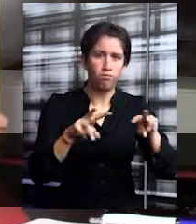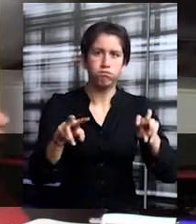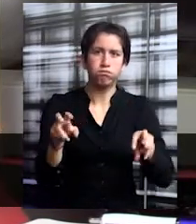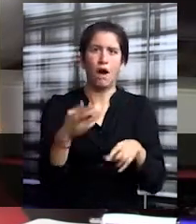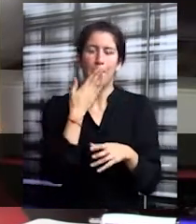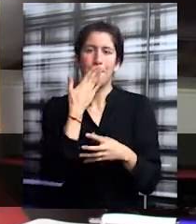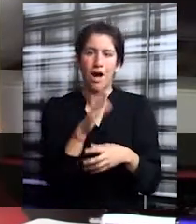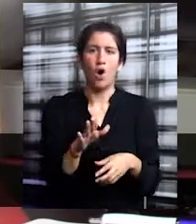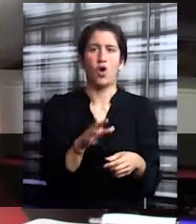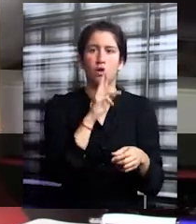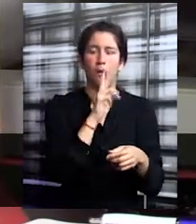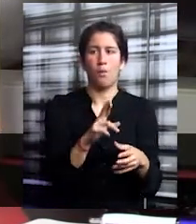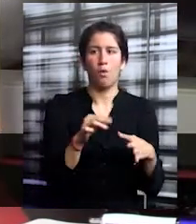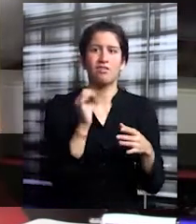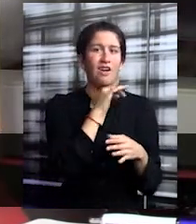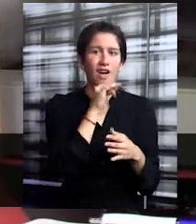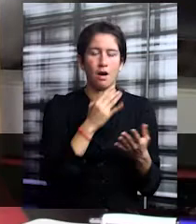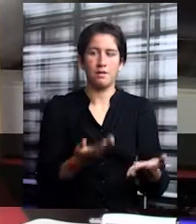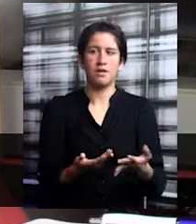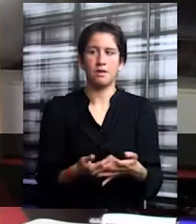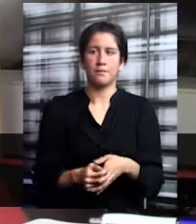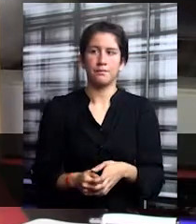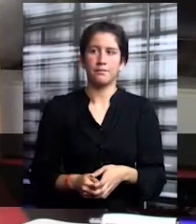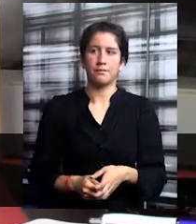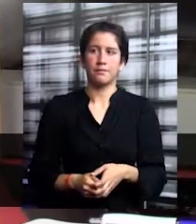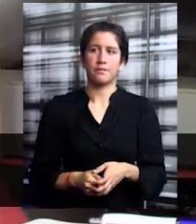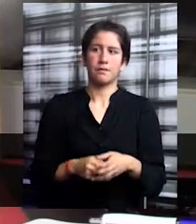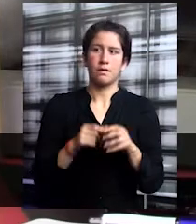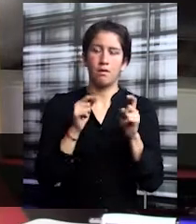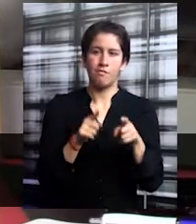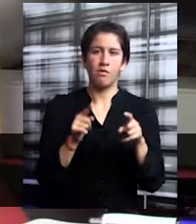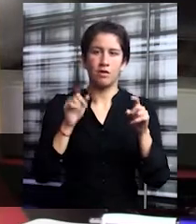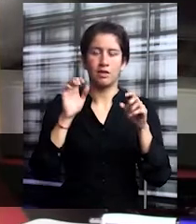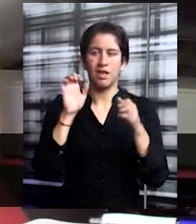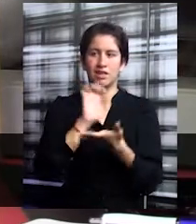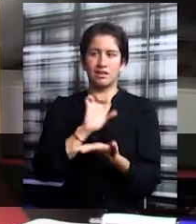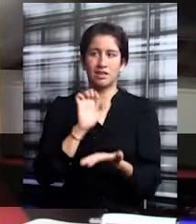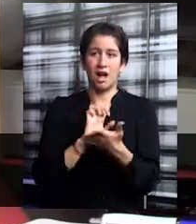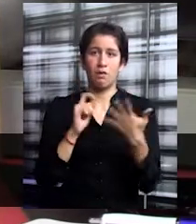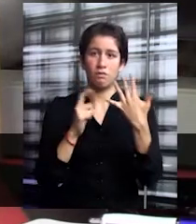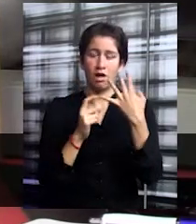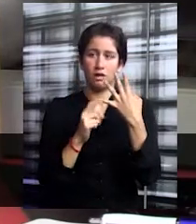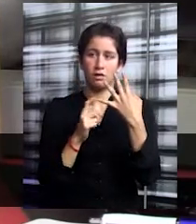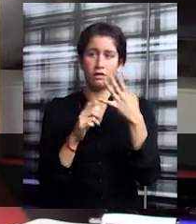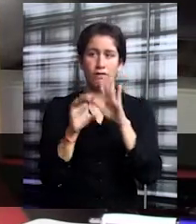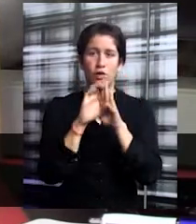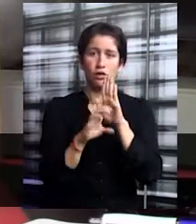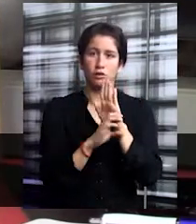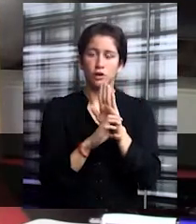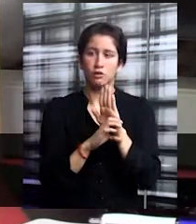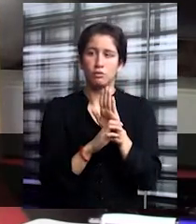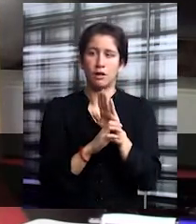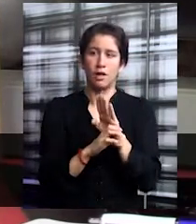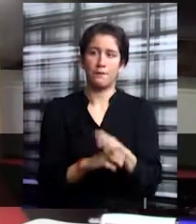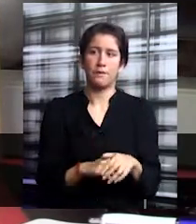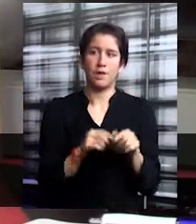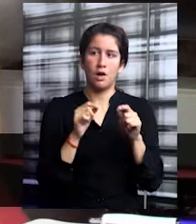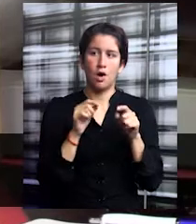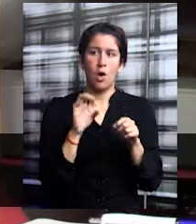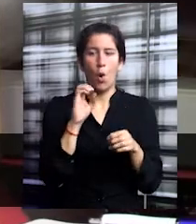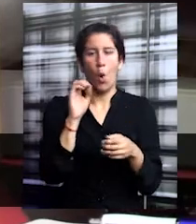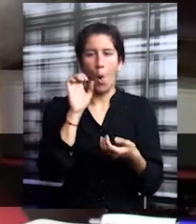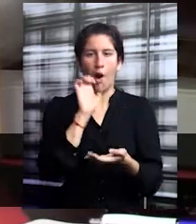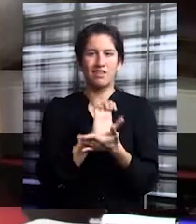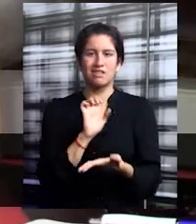tener agua. Y nosotros tenemos, como te decía recién, un estado de catástrofe constitucional, un estado de excepción constitucional, con